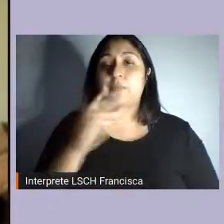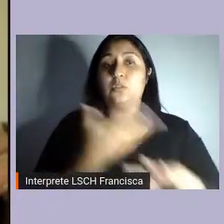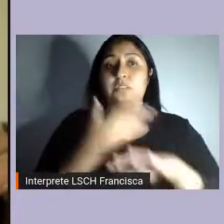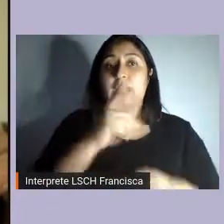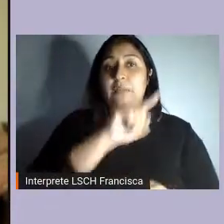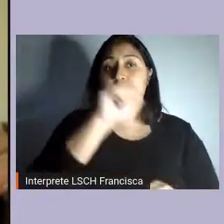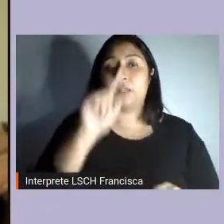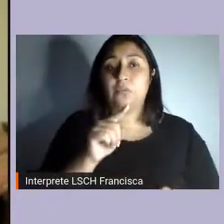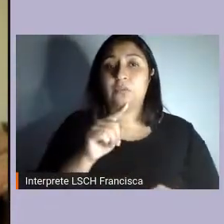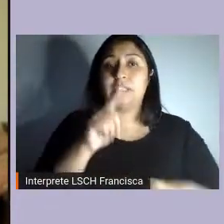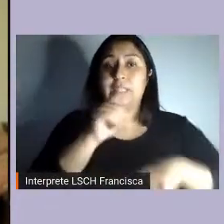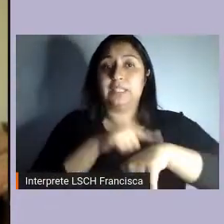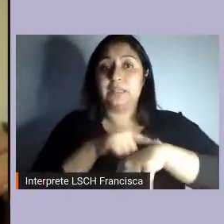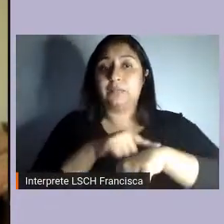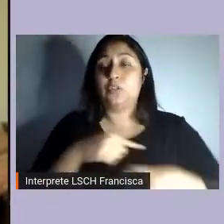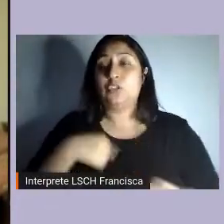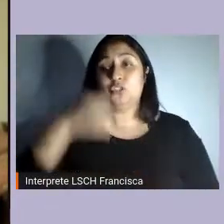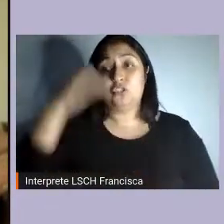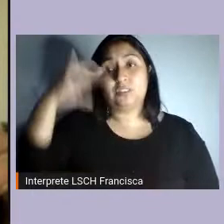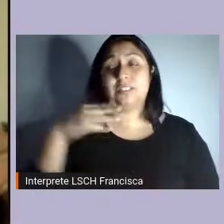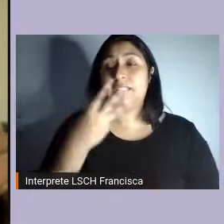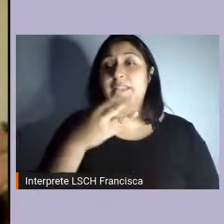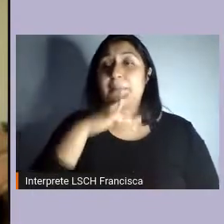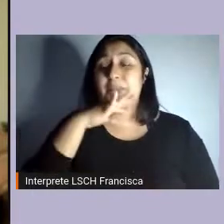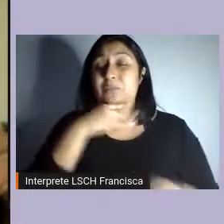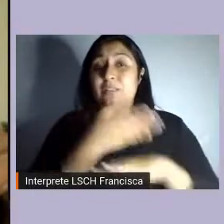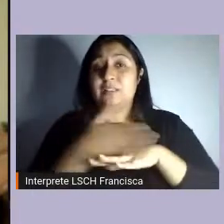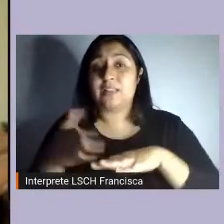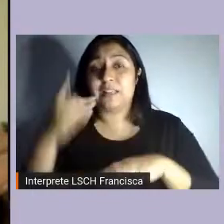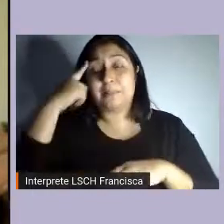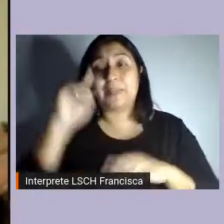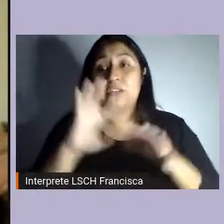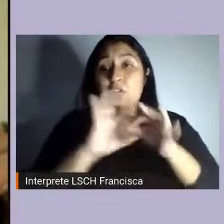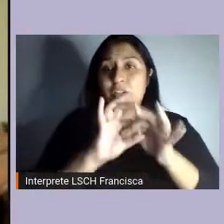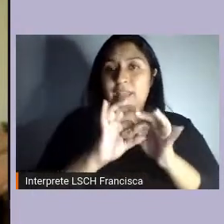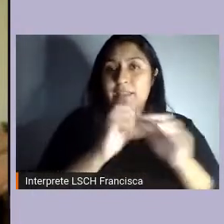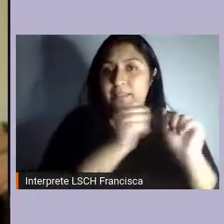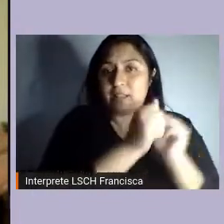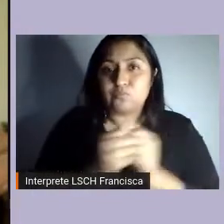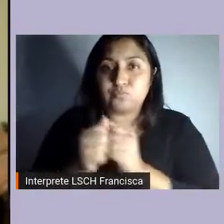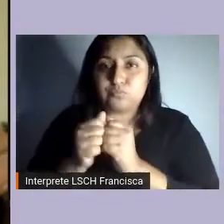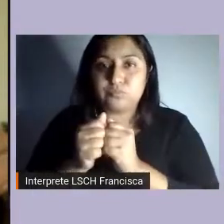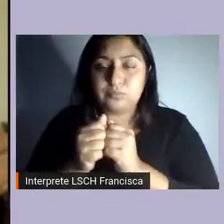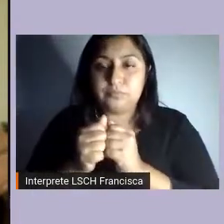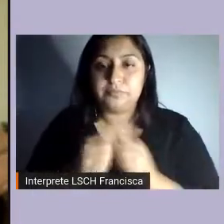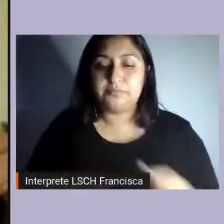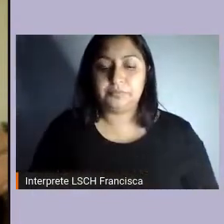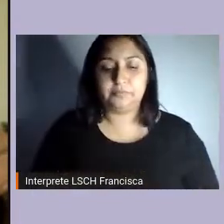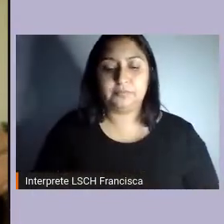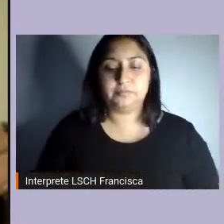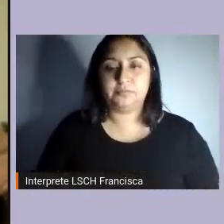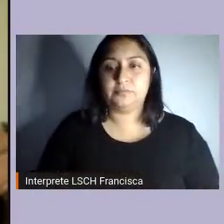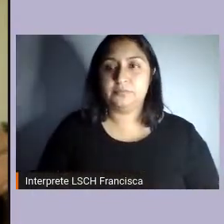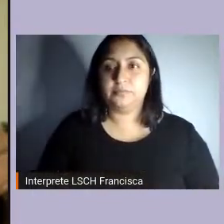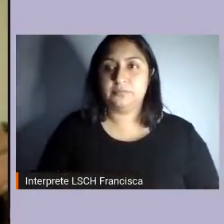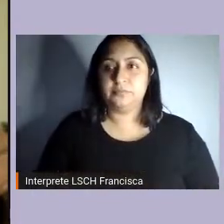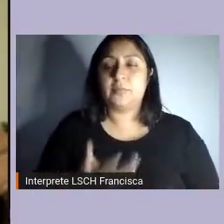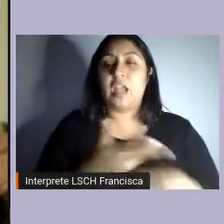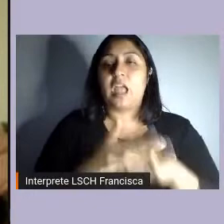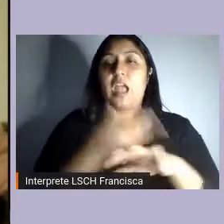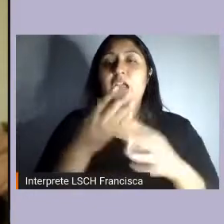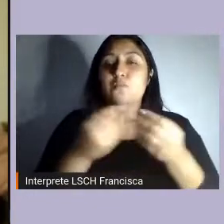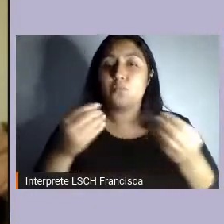tiempito, yo sé que estamos 3 minutitos pasados, pero le agradezco la compañía. Hay aquí varios comentarios